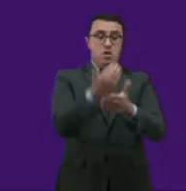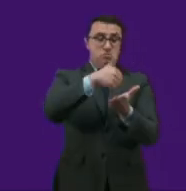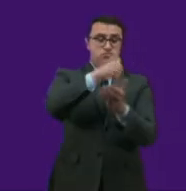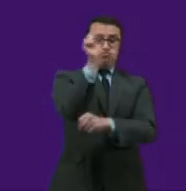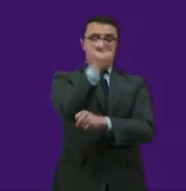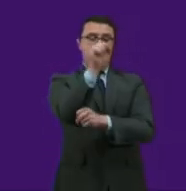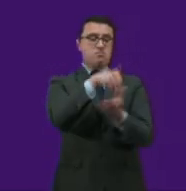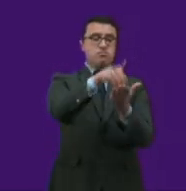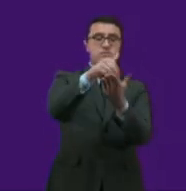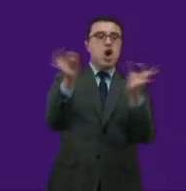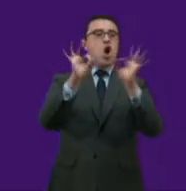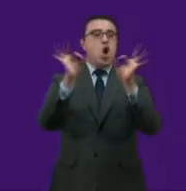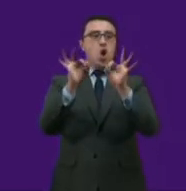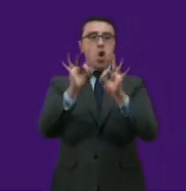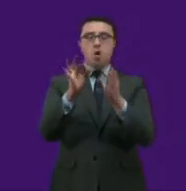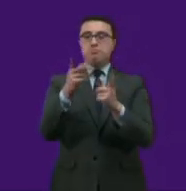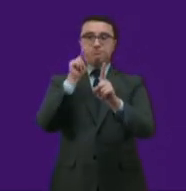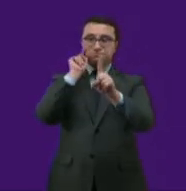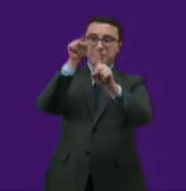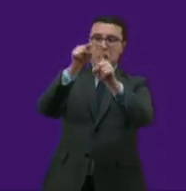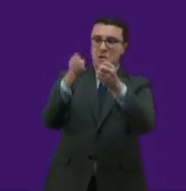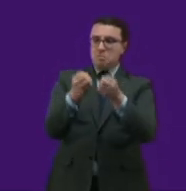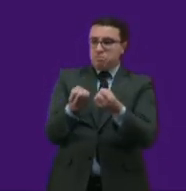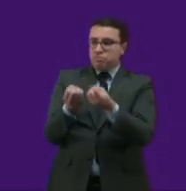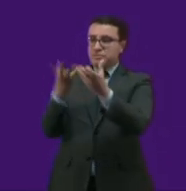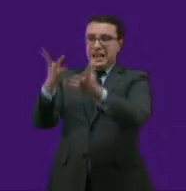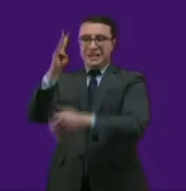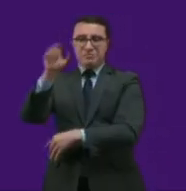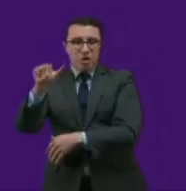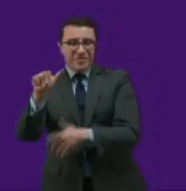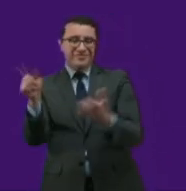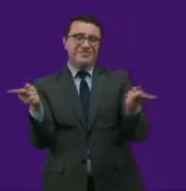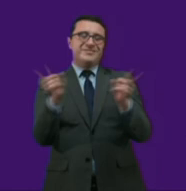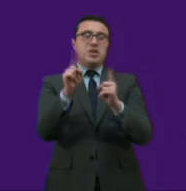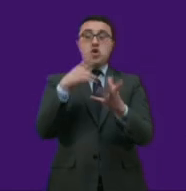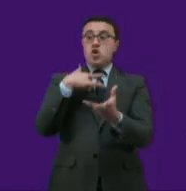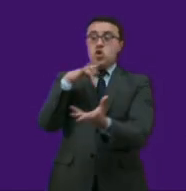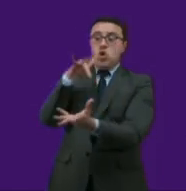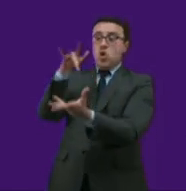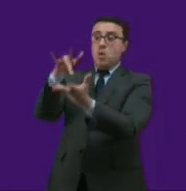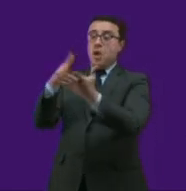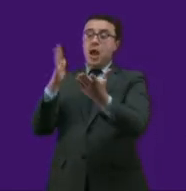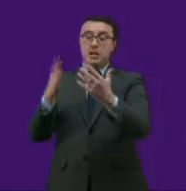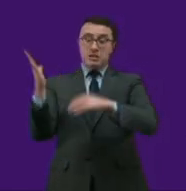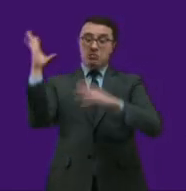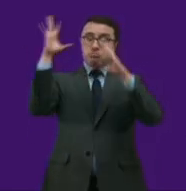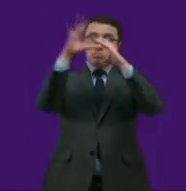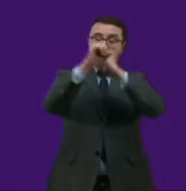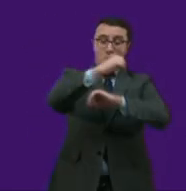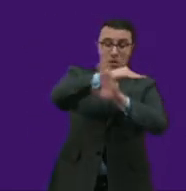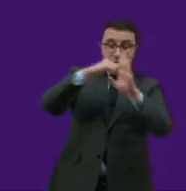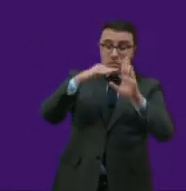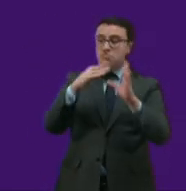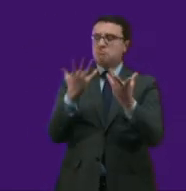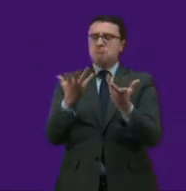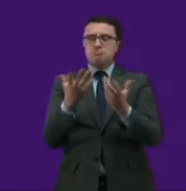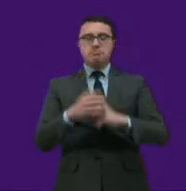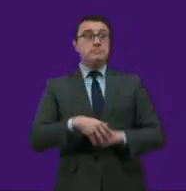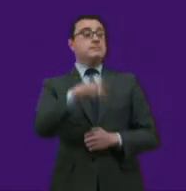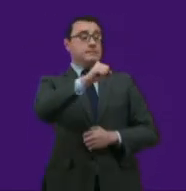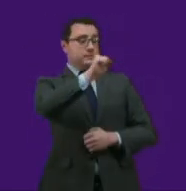llevar a mi señora por la noche y decirle que total. Por eso es que no vengo hasta la medianoche. Total. Y sobre todo,